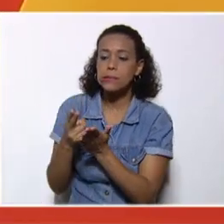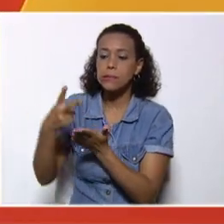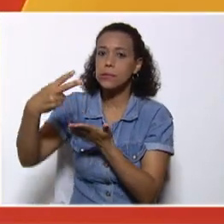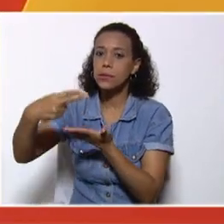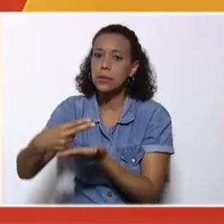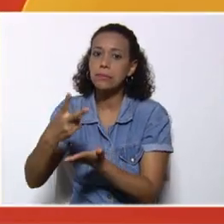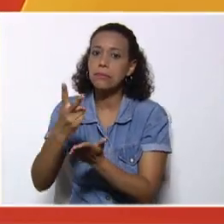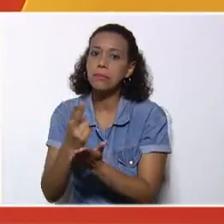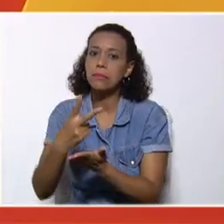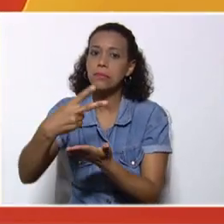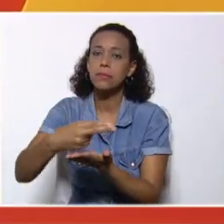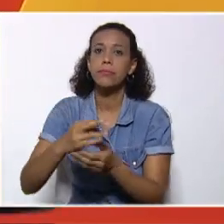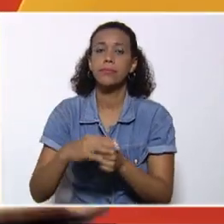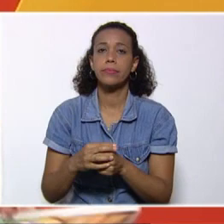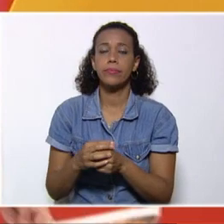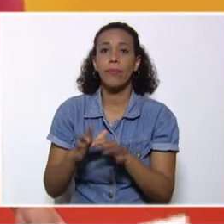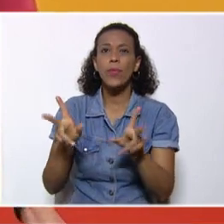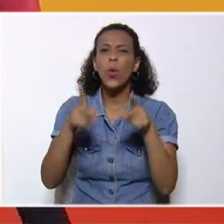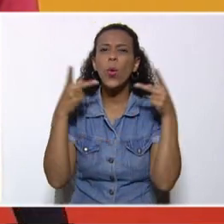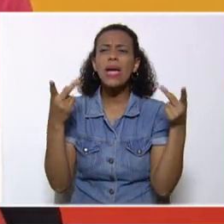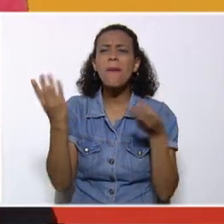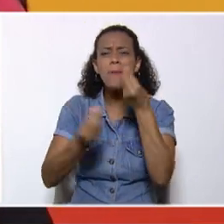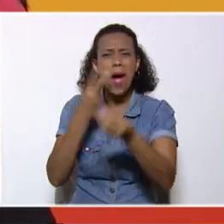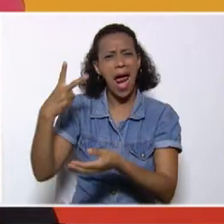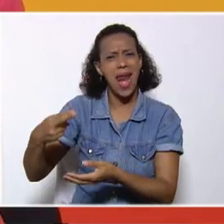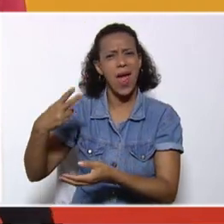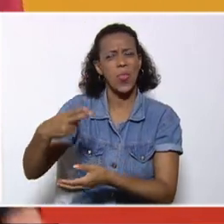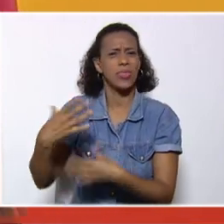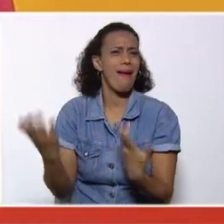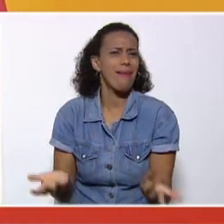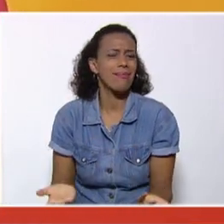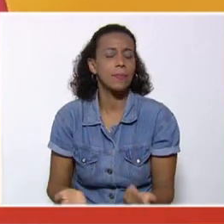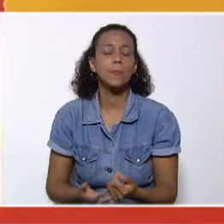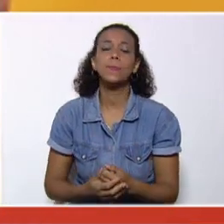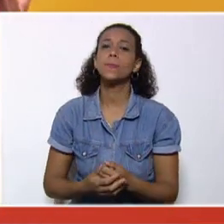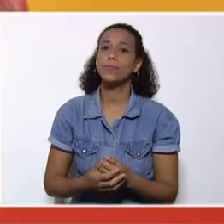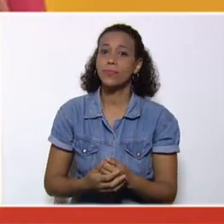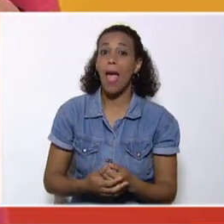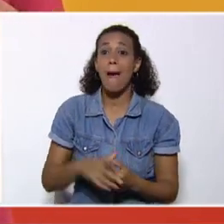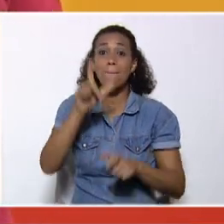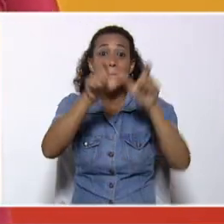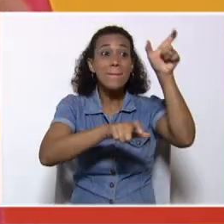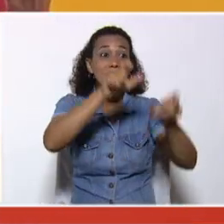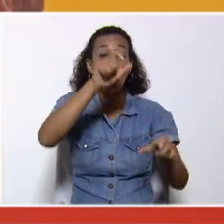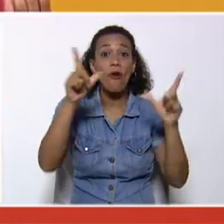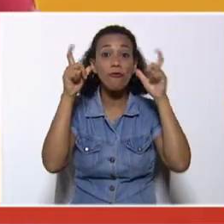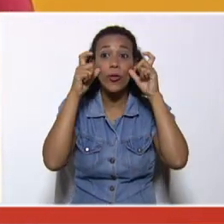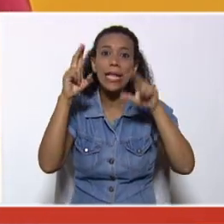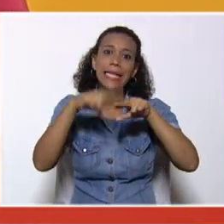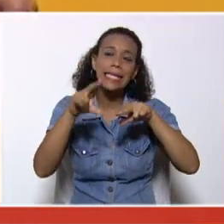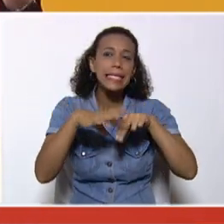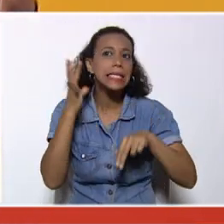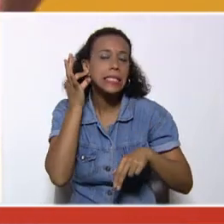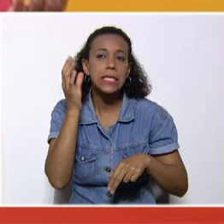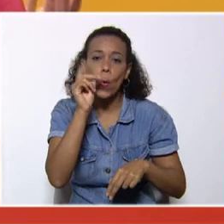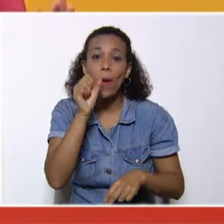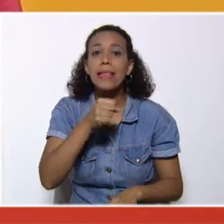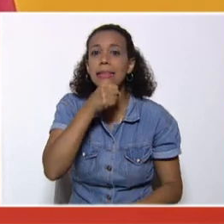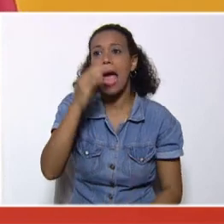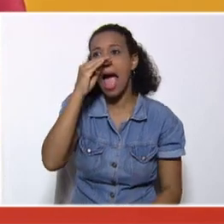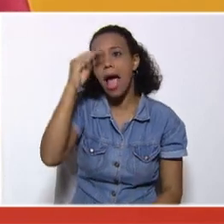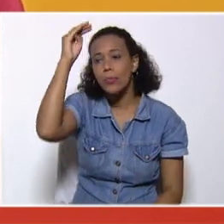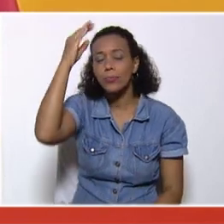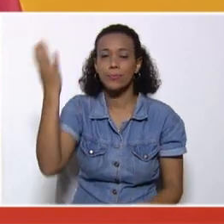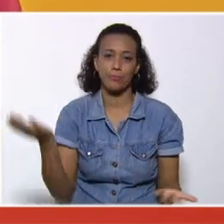recortar en esa revista. ¿Qué vamos a recortar? Vamos a recortar imágenes de niños, de niñas, de adultos,